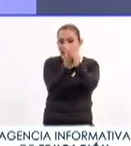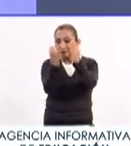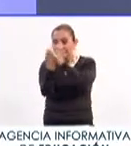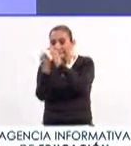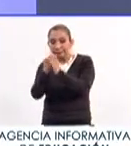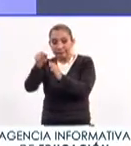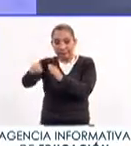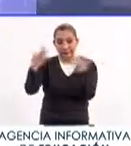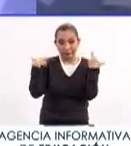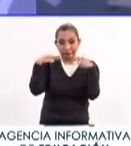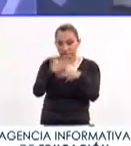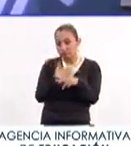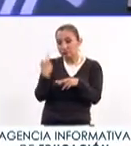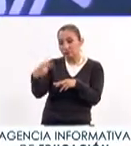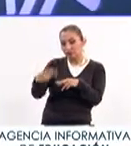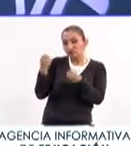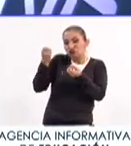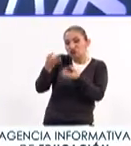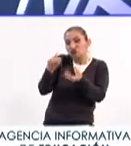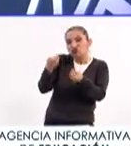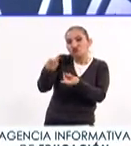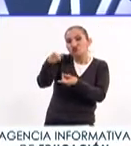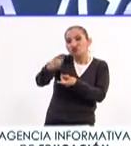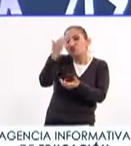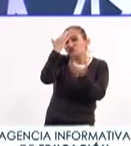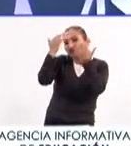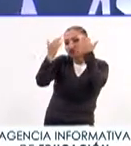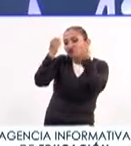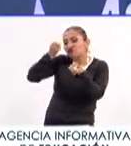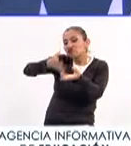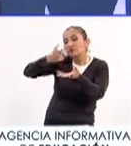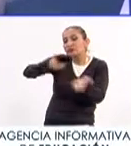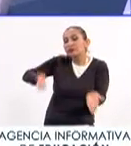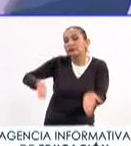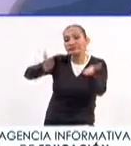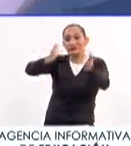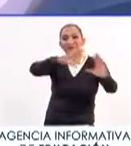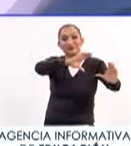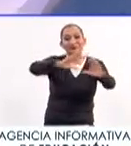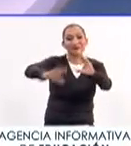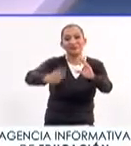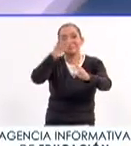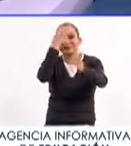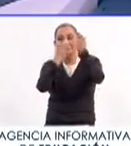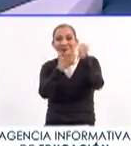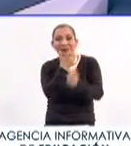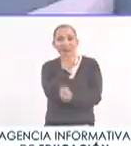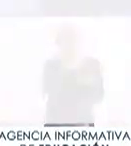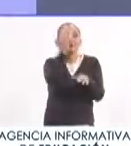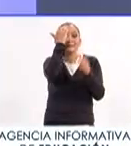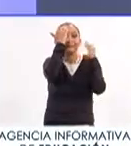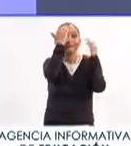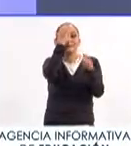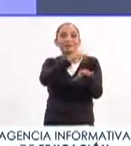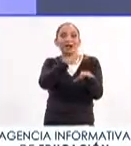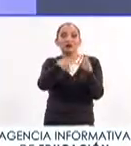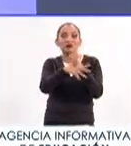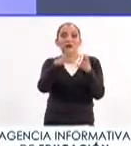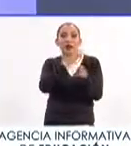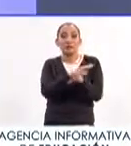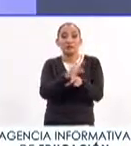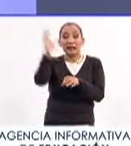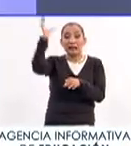maestros obtengan pues todas esas herramientas y conocimientos para impulsar la enseñanza y el aprendizaje del idioma inglés.